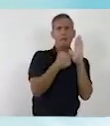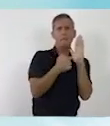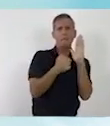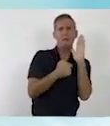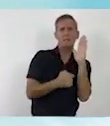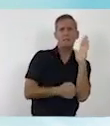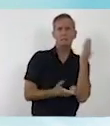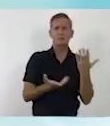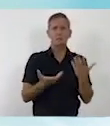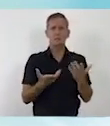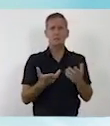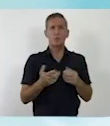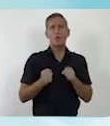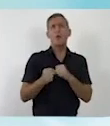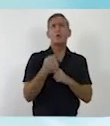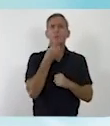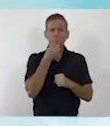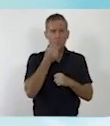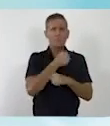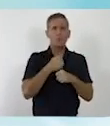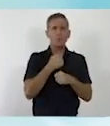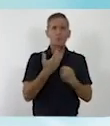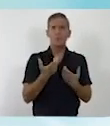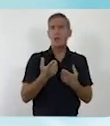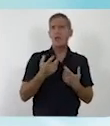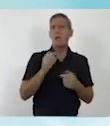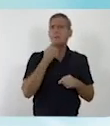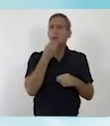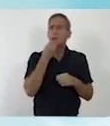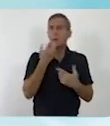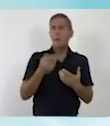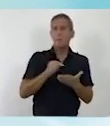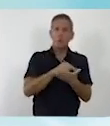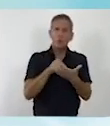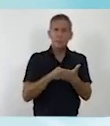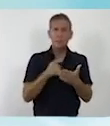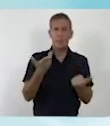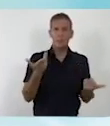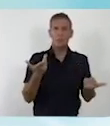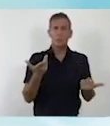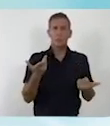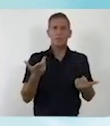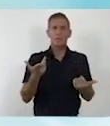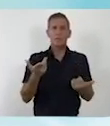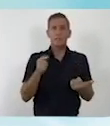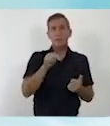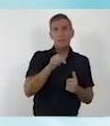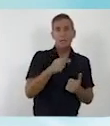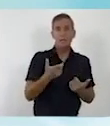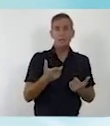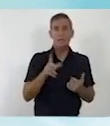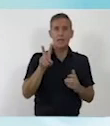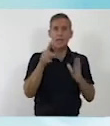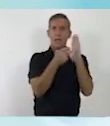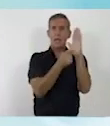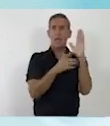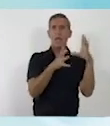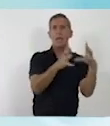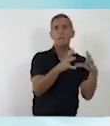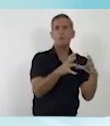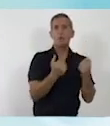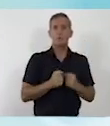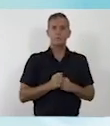están abajo serían las que usted tendría que utilizar para poder calcular, en este caso, el